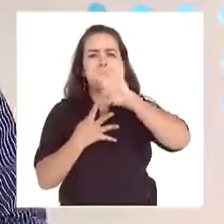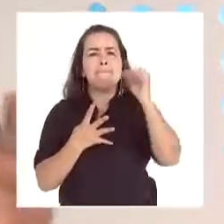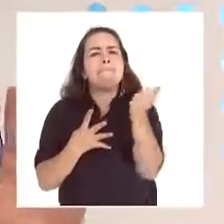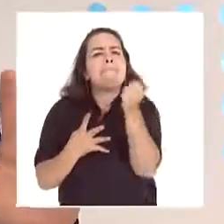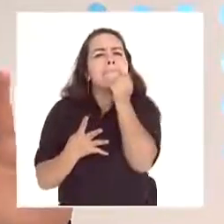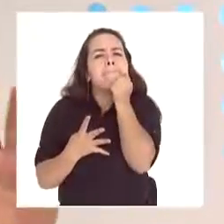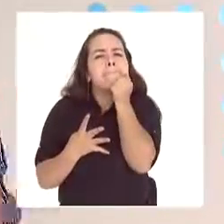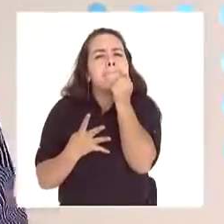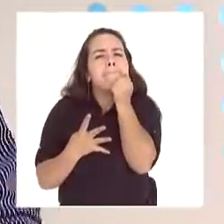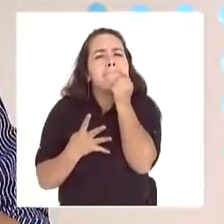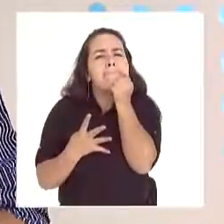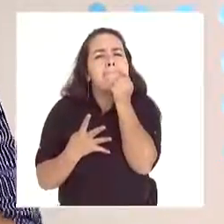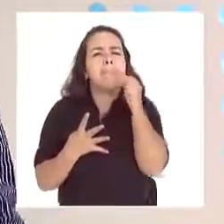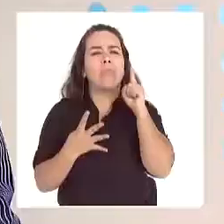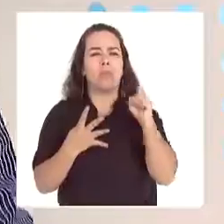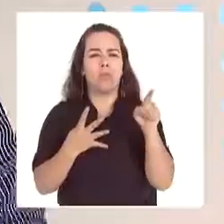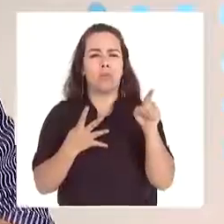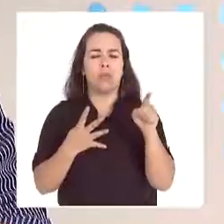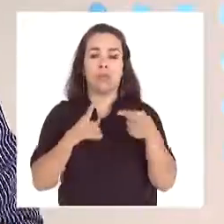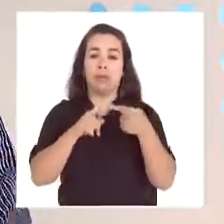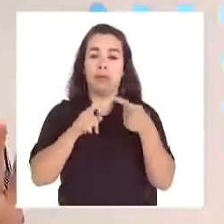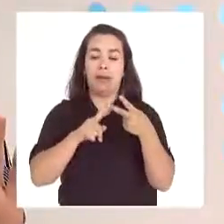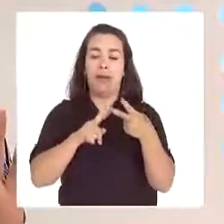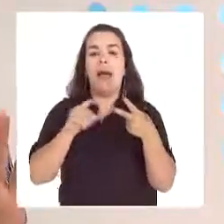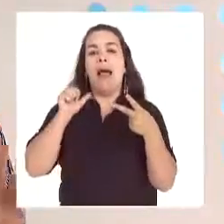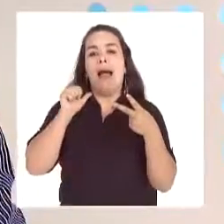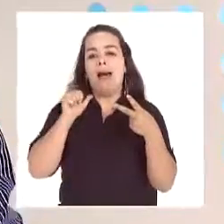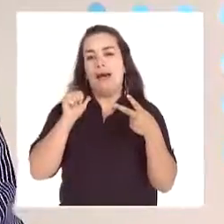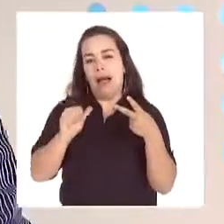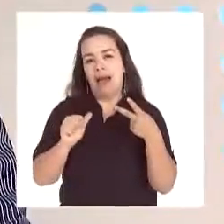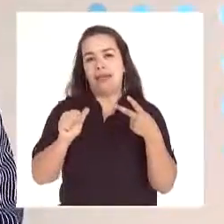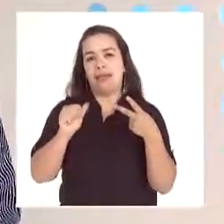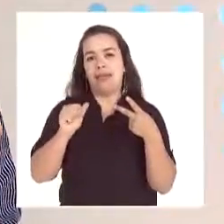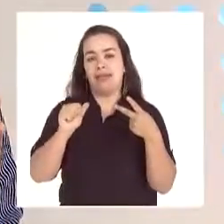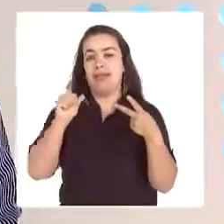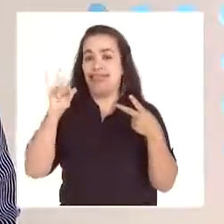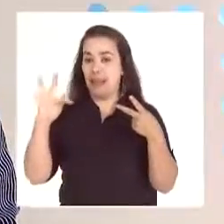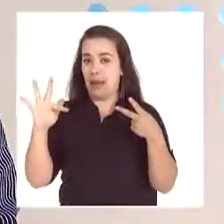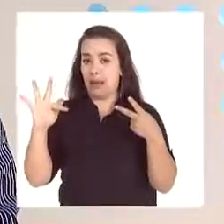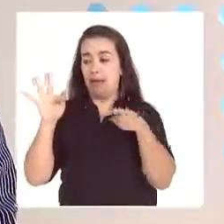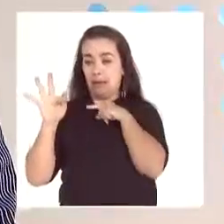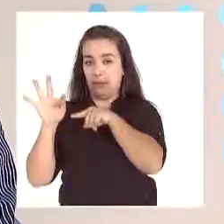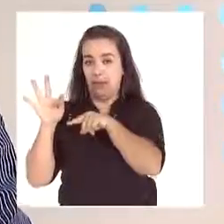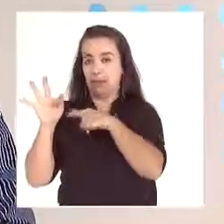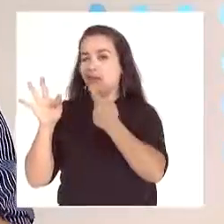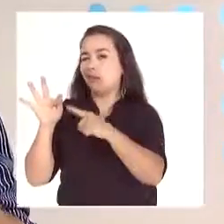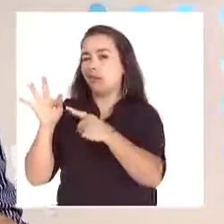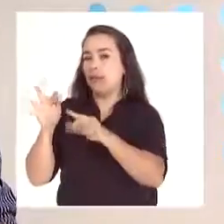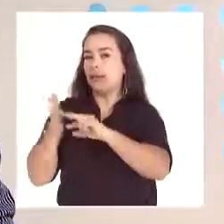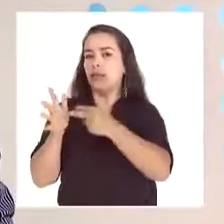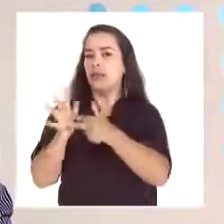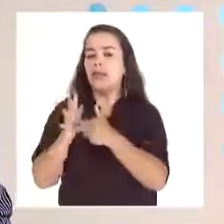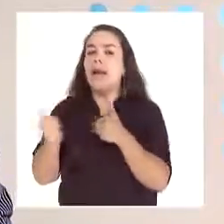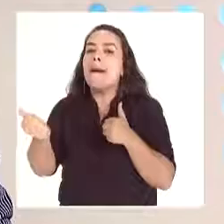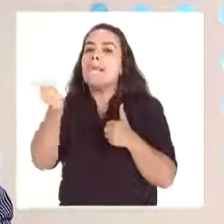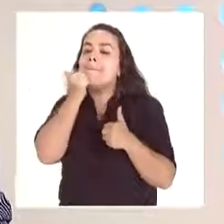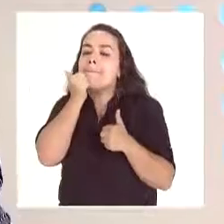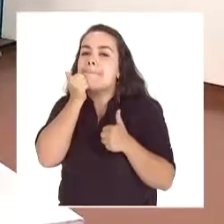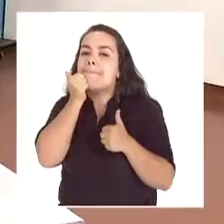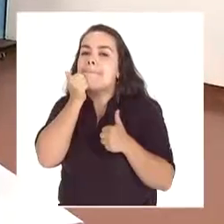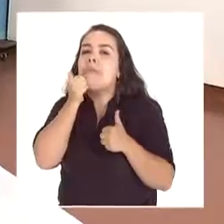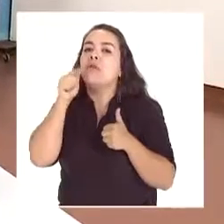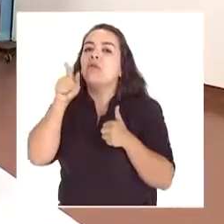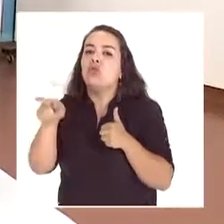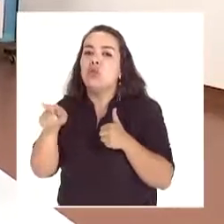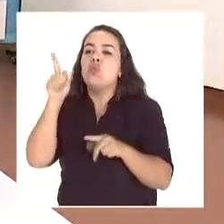De cualquier arteria. Ajá. Y la aterosclerosis también de cualquier arteria. La aterosclerosis es el endurecimiento de la arteria, pero